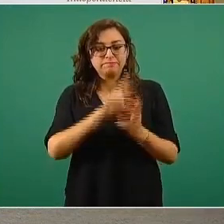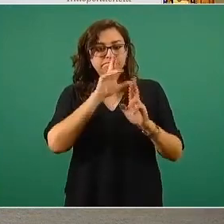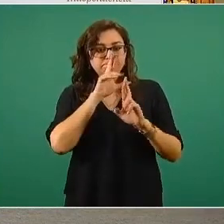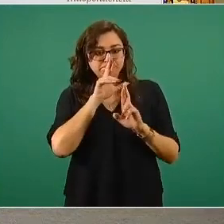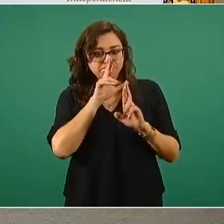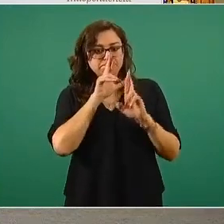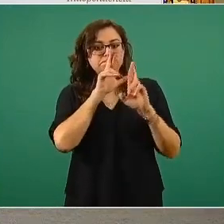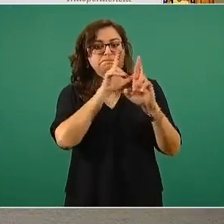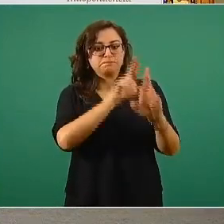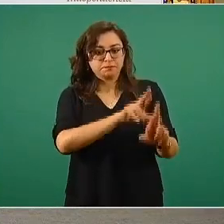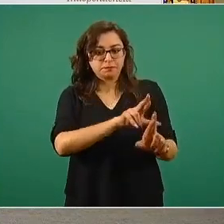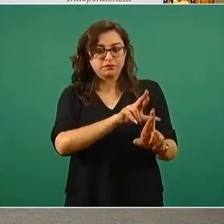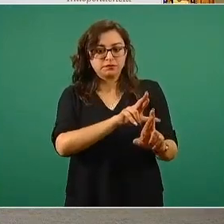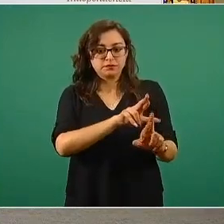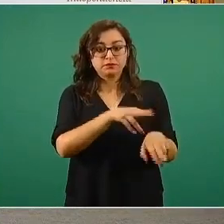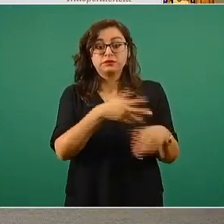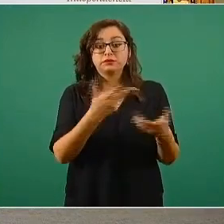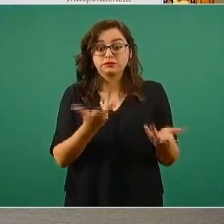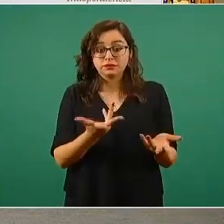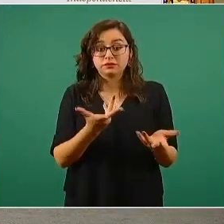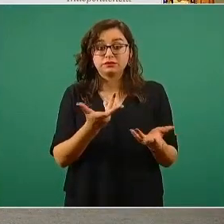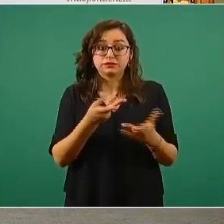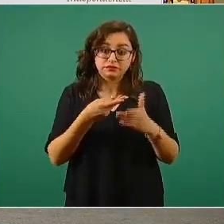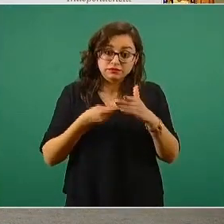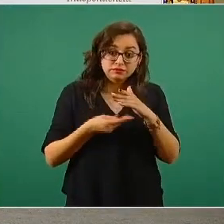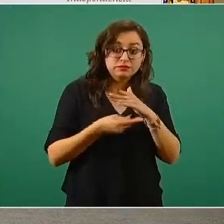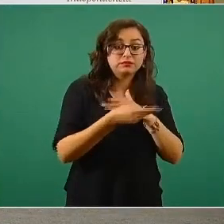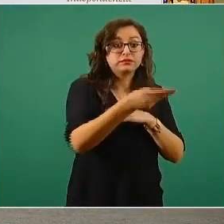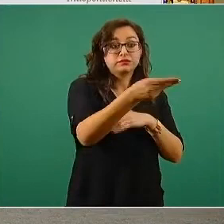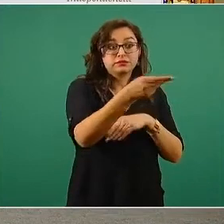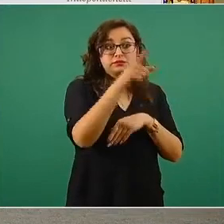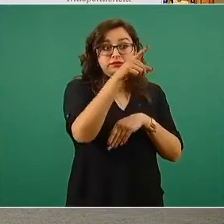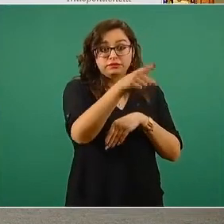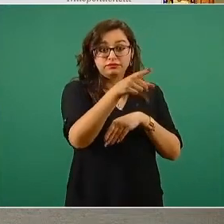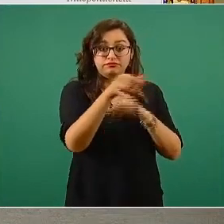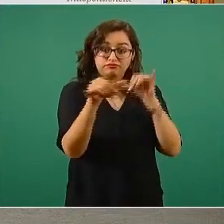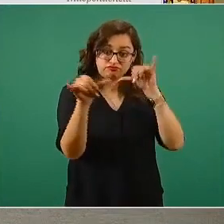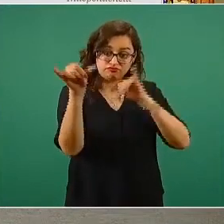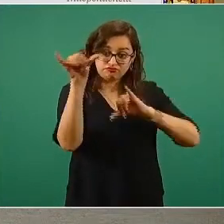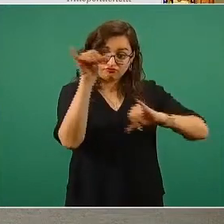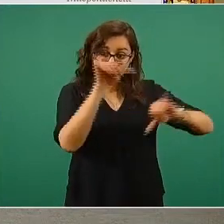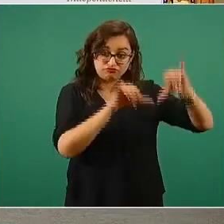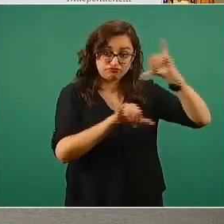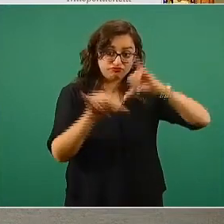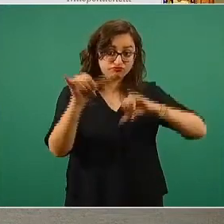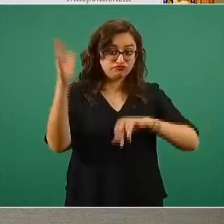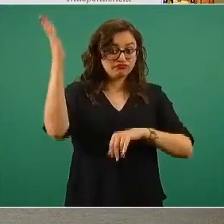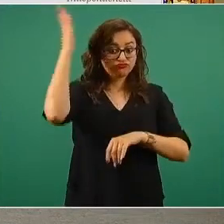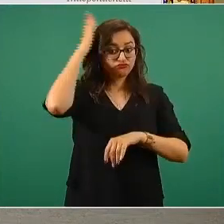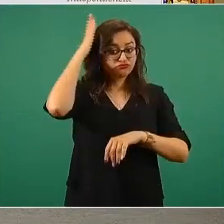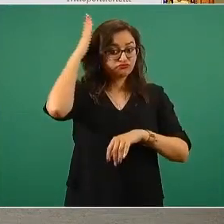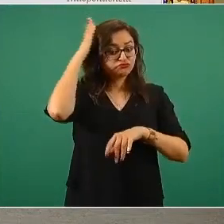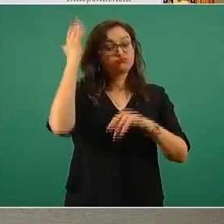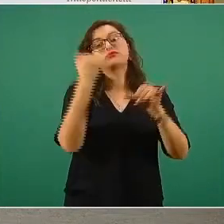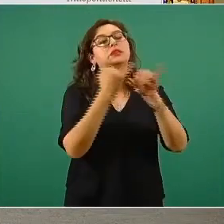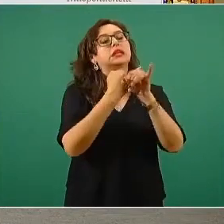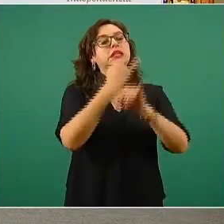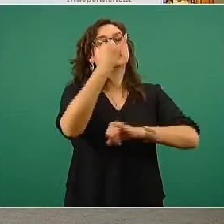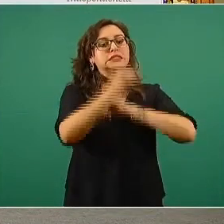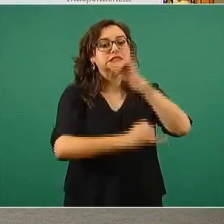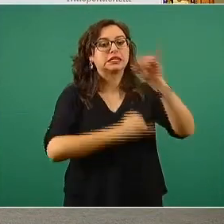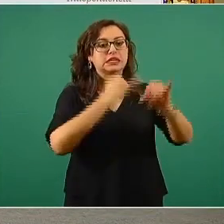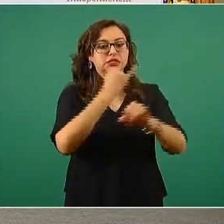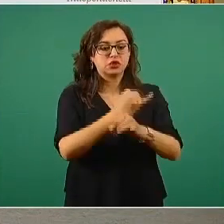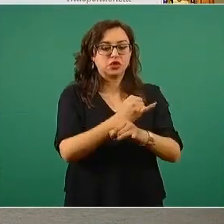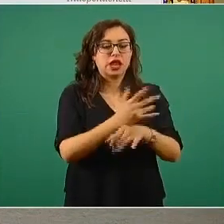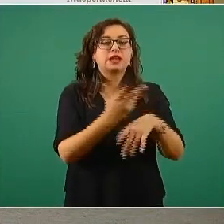la dictaminación, y esto a su vez se notifica a los diferentes organismos internacionales, la